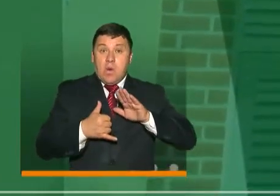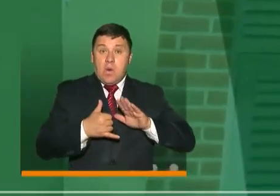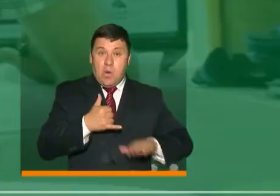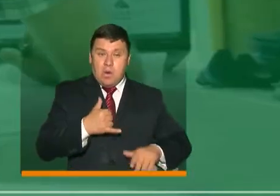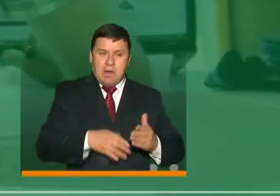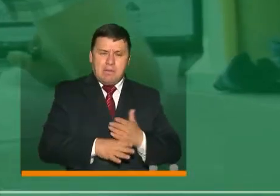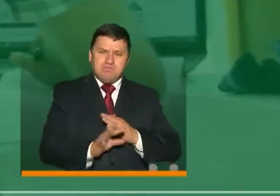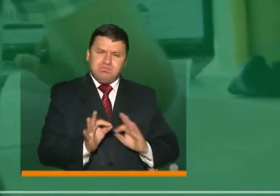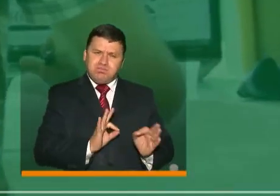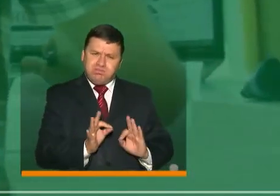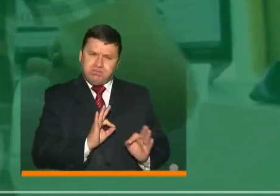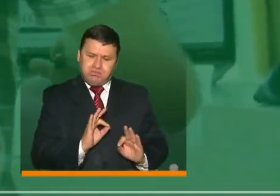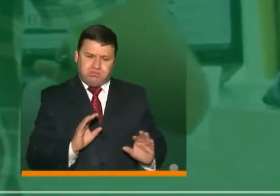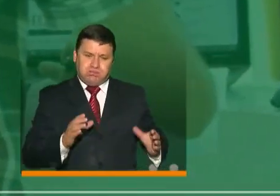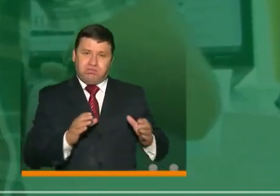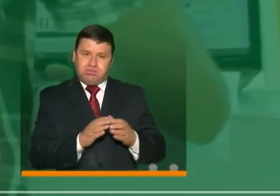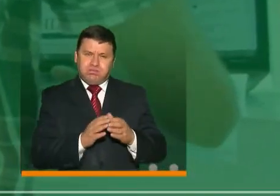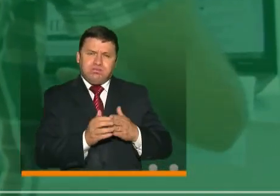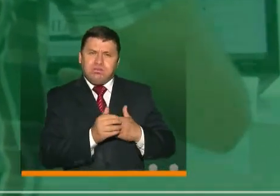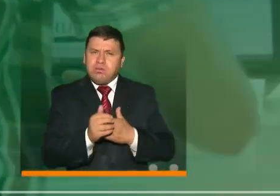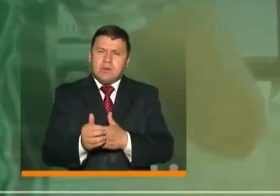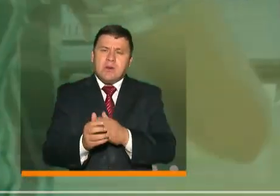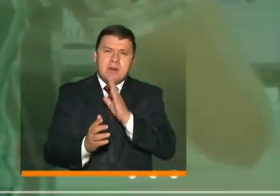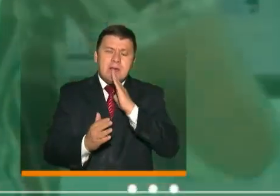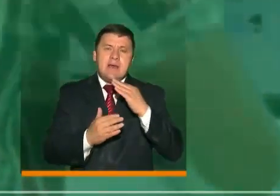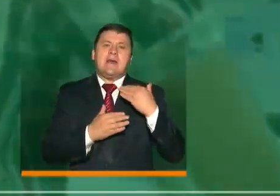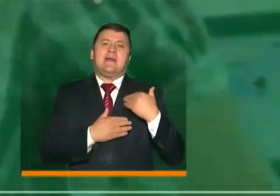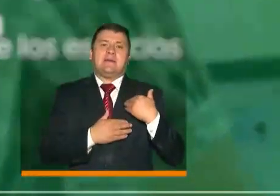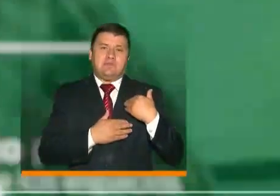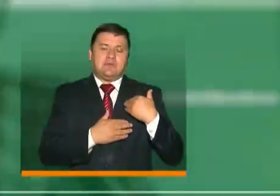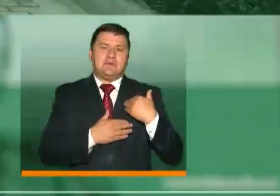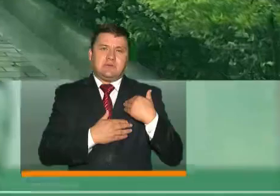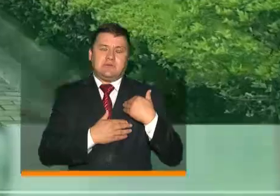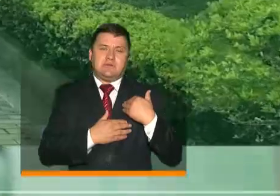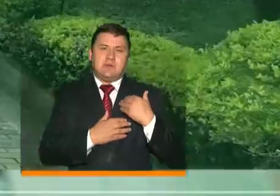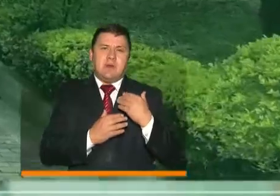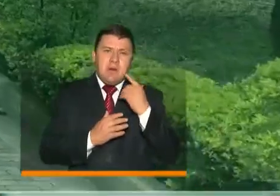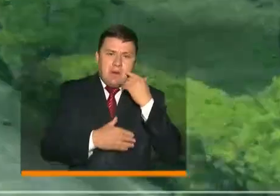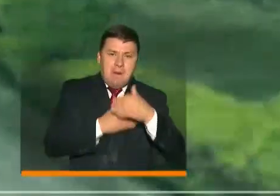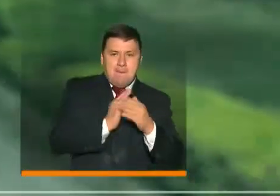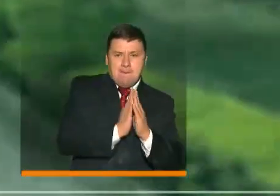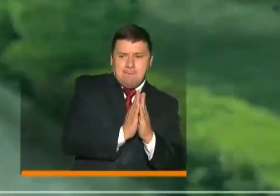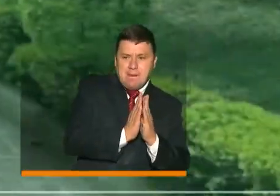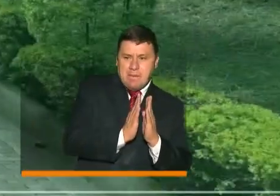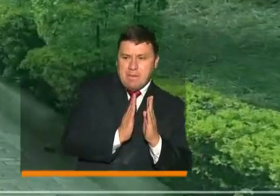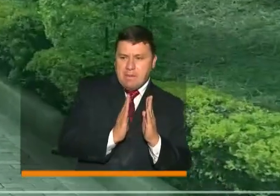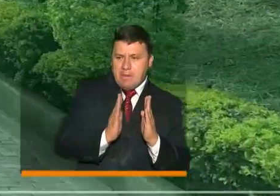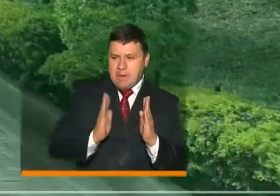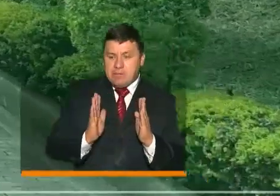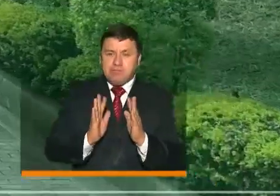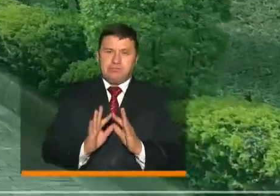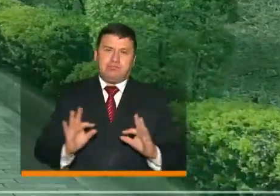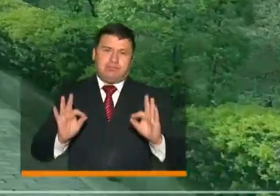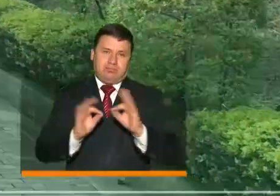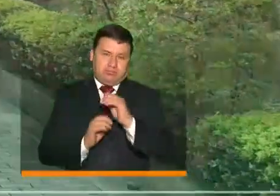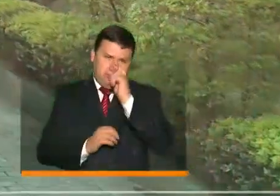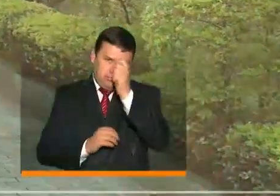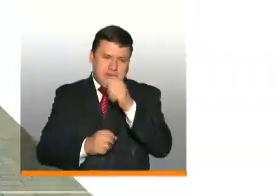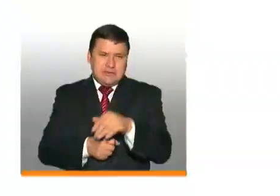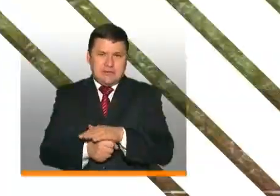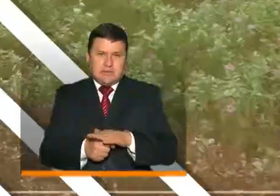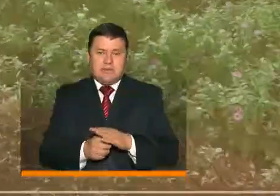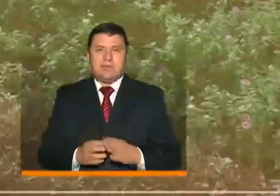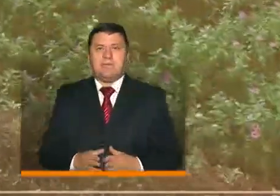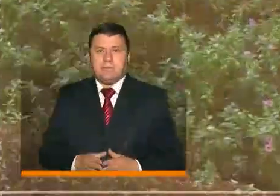estamos preparados para ella y la haríamos con la responsabilidad y la gradualidad que amerita obviamente esta